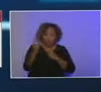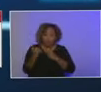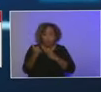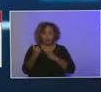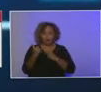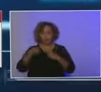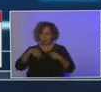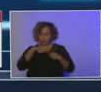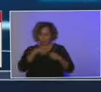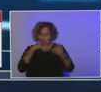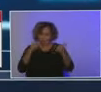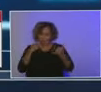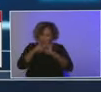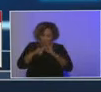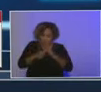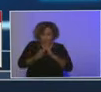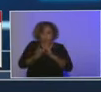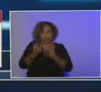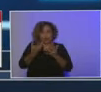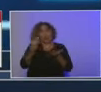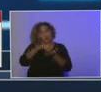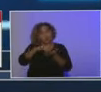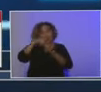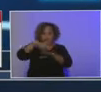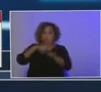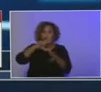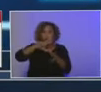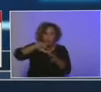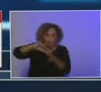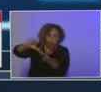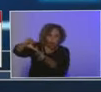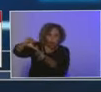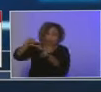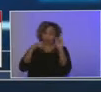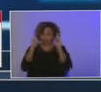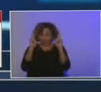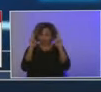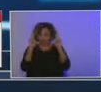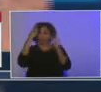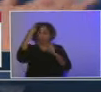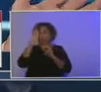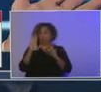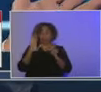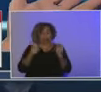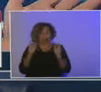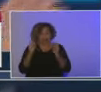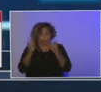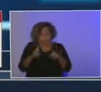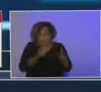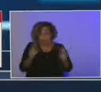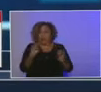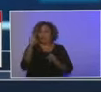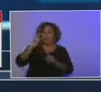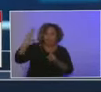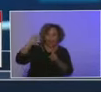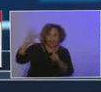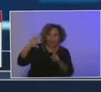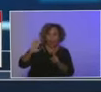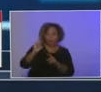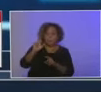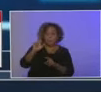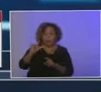estamos en plena temporada de huracanes otra vez. O sea, Dios quiera que no nos pase nada. pero ya vemos la historia de lo que nos pasó con María,